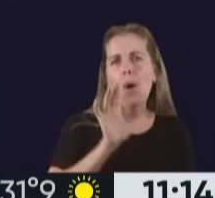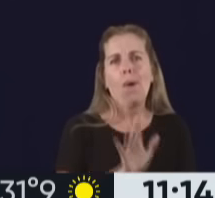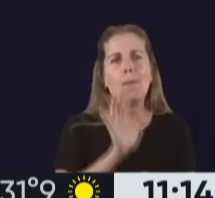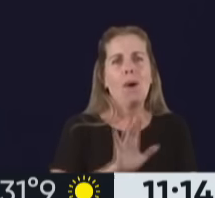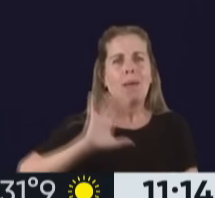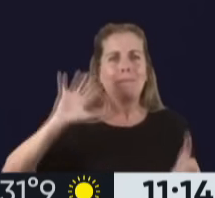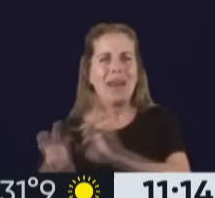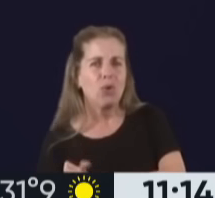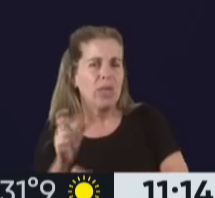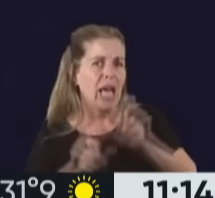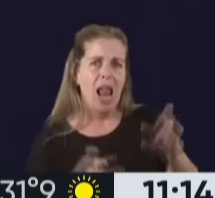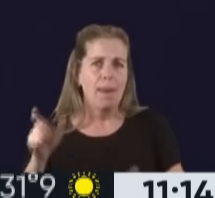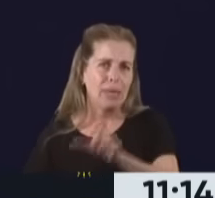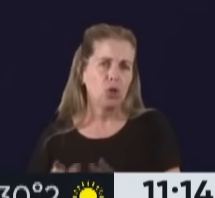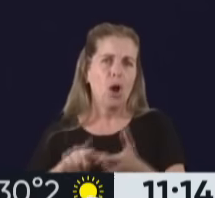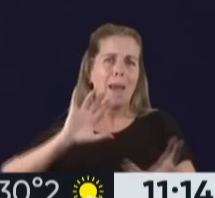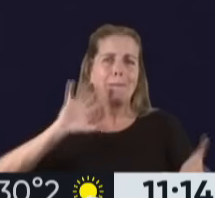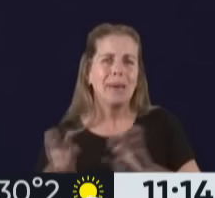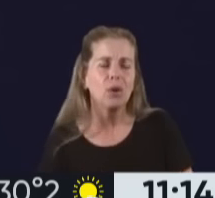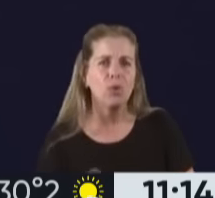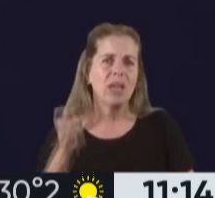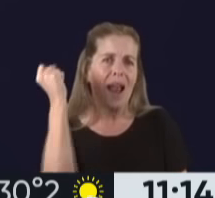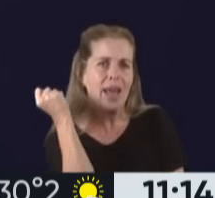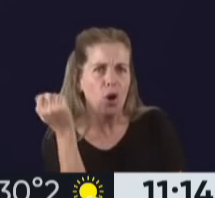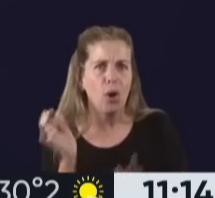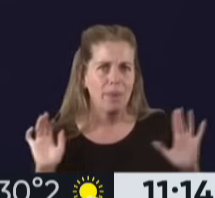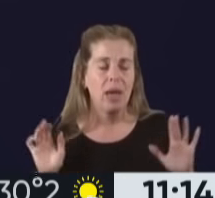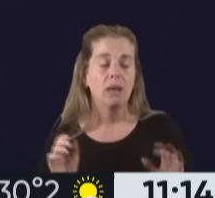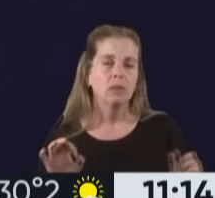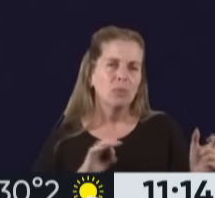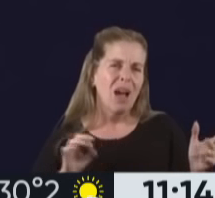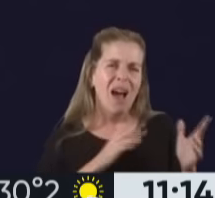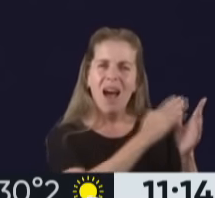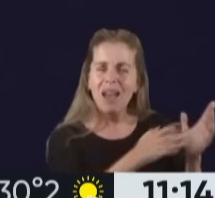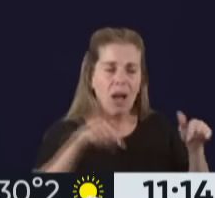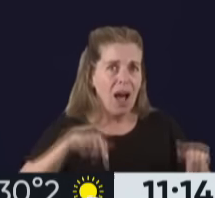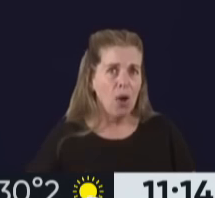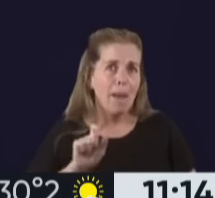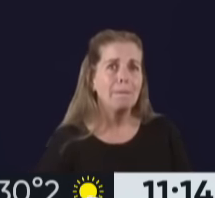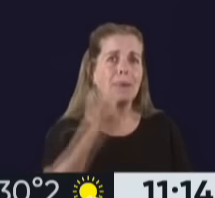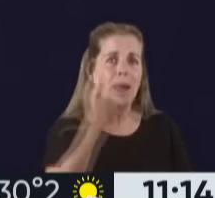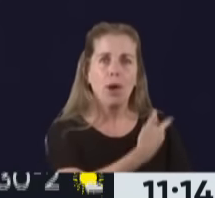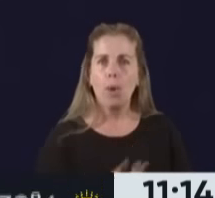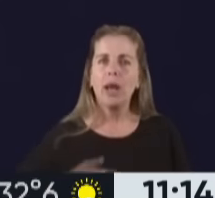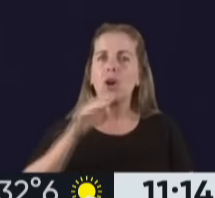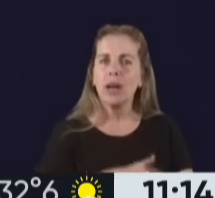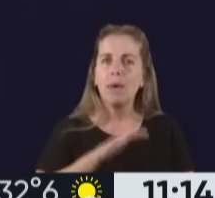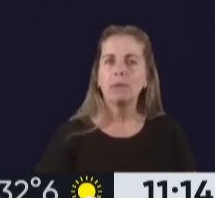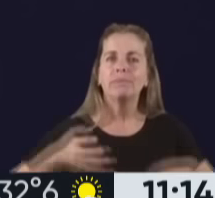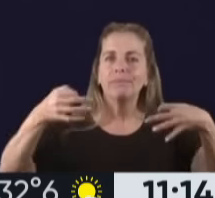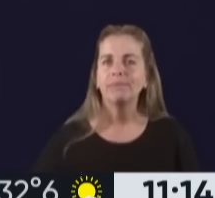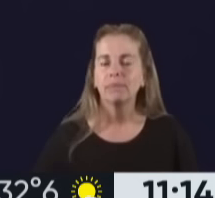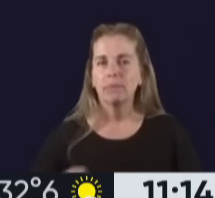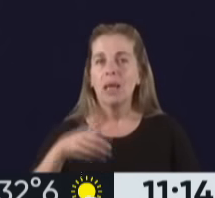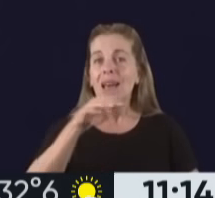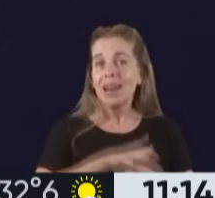a los más vulnerables. Por primera vez en mucho tiempo hay un gobierno que se hace cargo de sus decisiones, donde la responsabilidad no